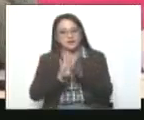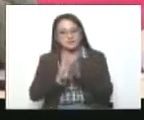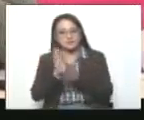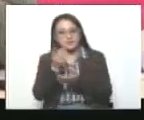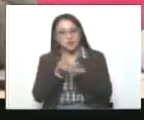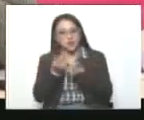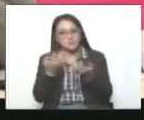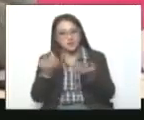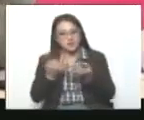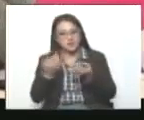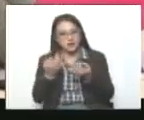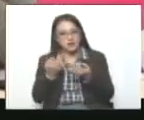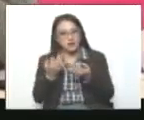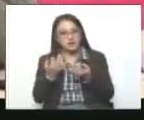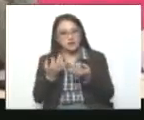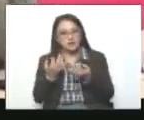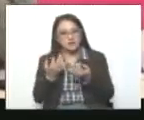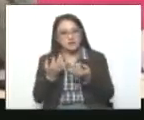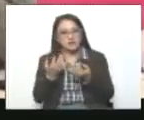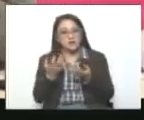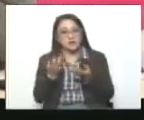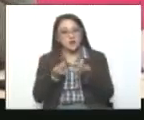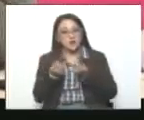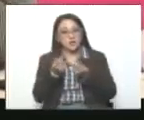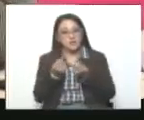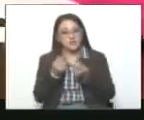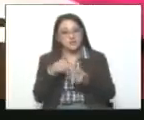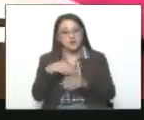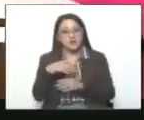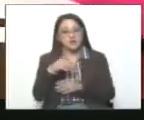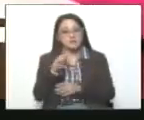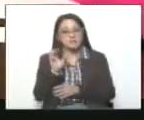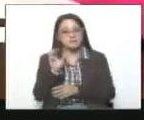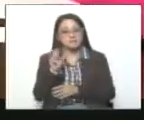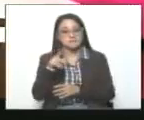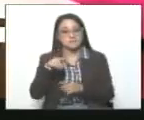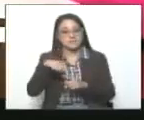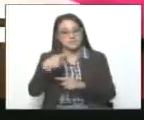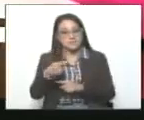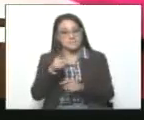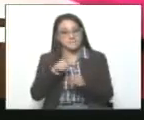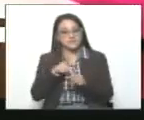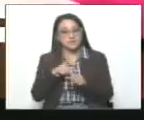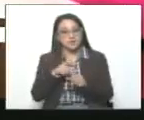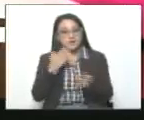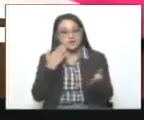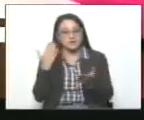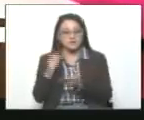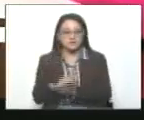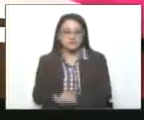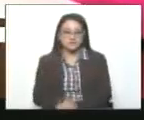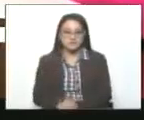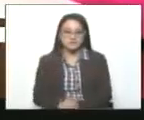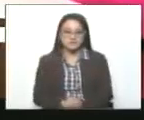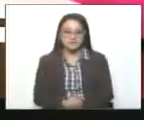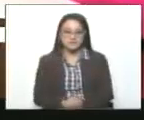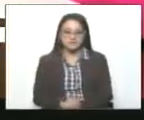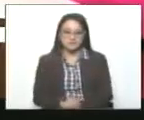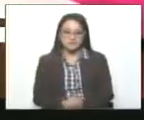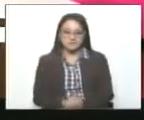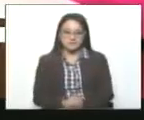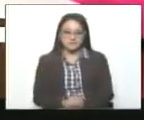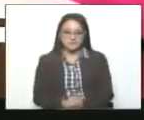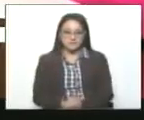economía real, de la economía postpetrolera, José Félix? José Félix Rivas, Naguará, nada más y nada menos.